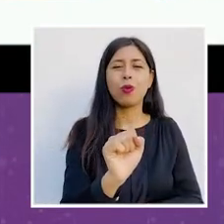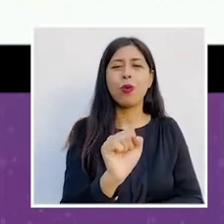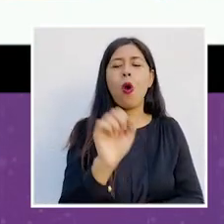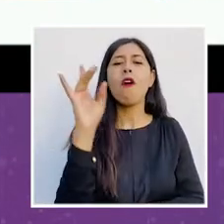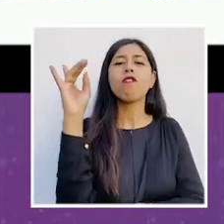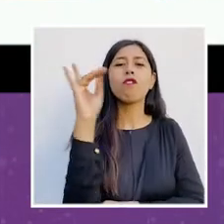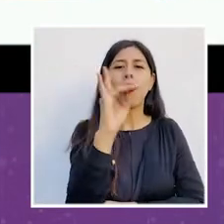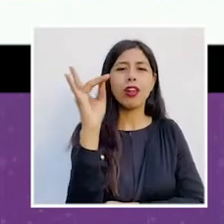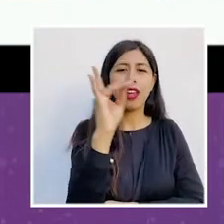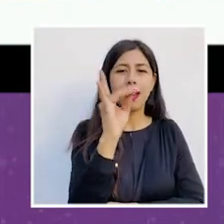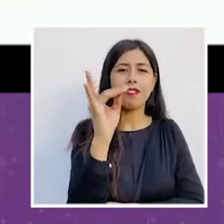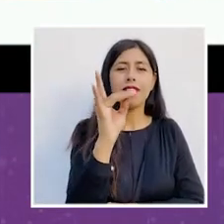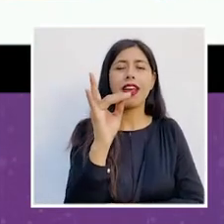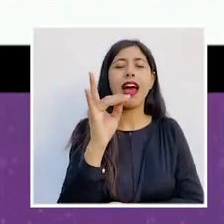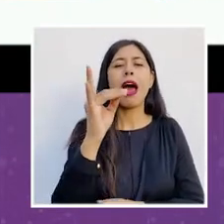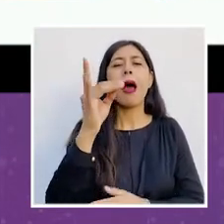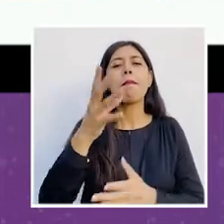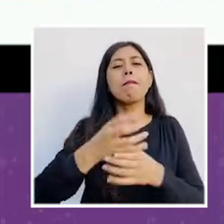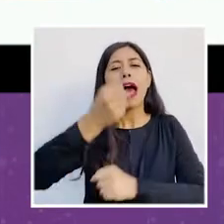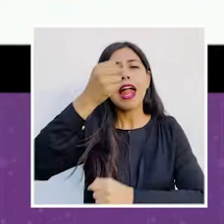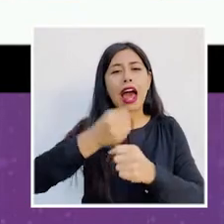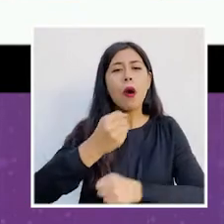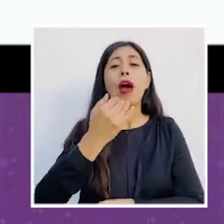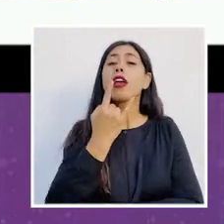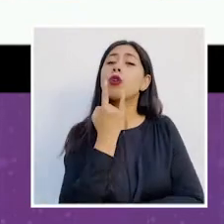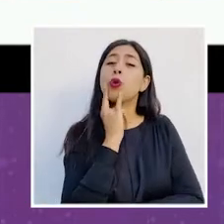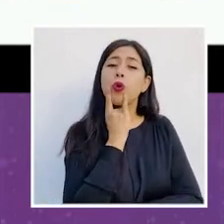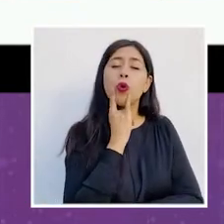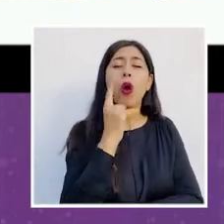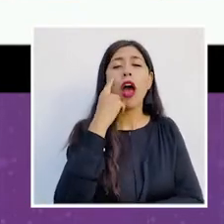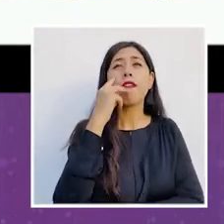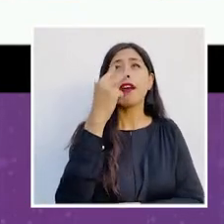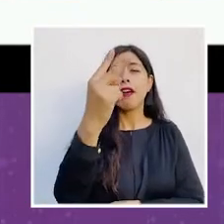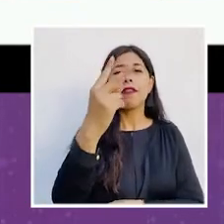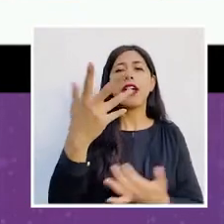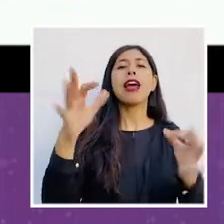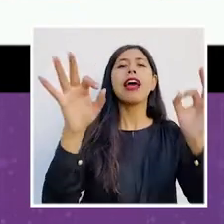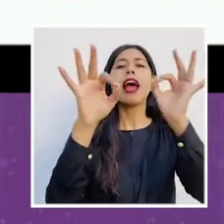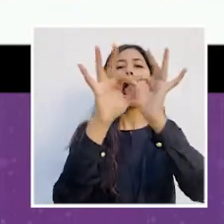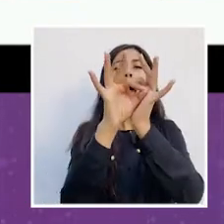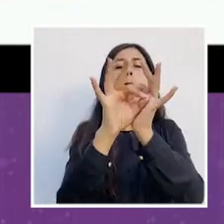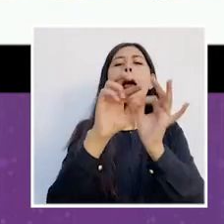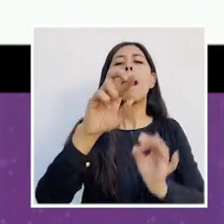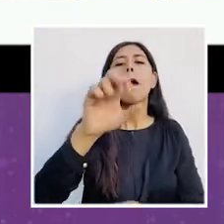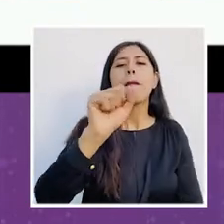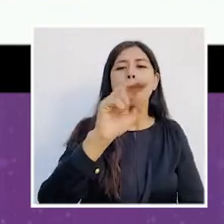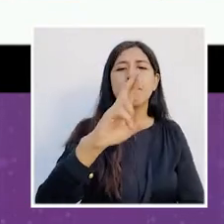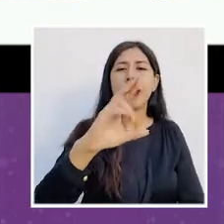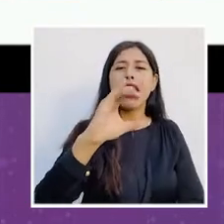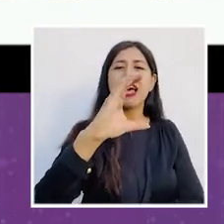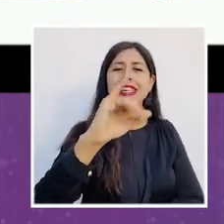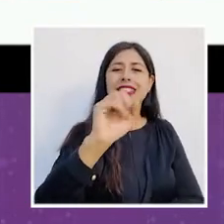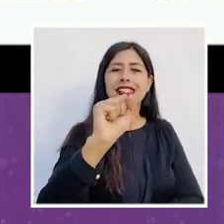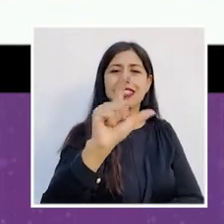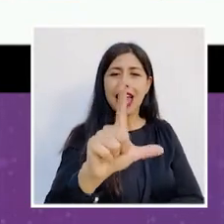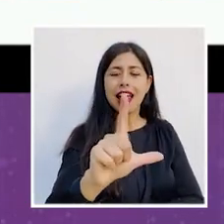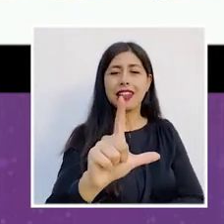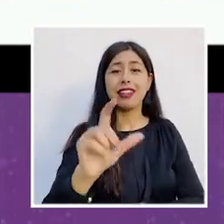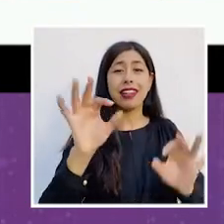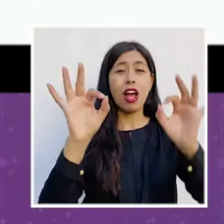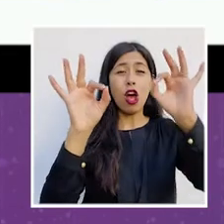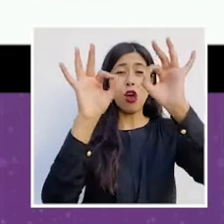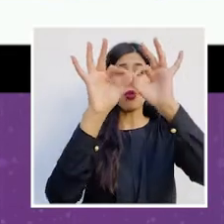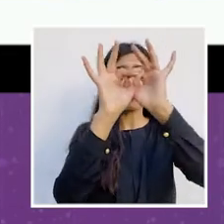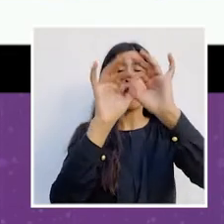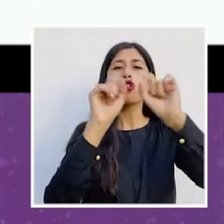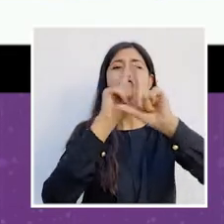Bolivia, Paraguay, Uruguay, es un eclipse parcial. Un eclipse al que le van a ver que al